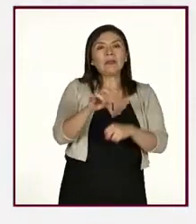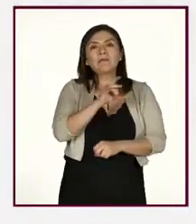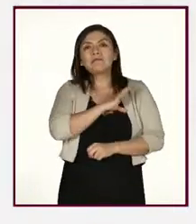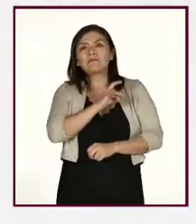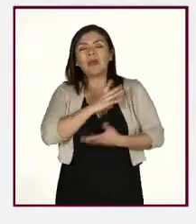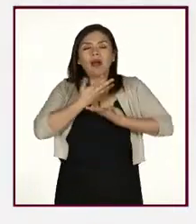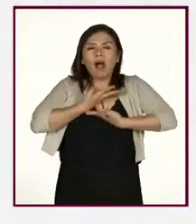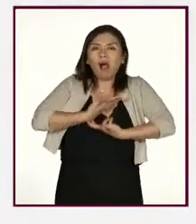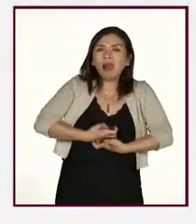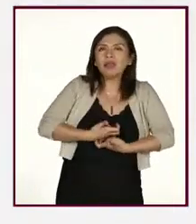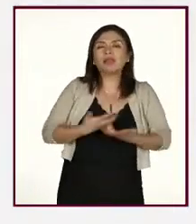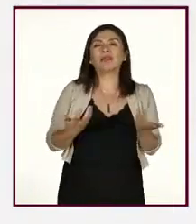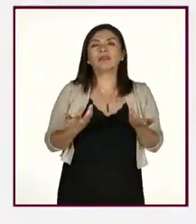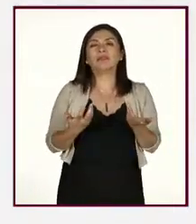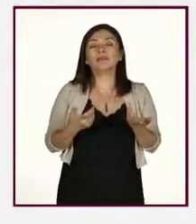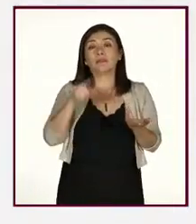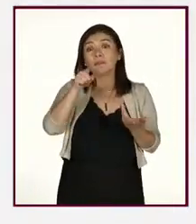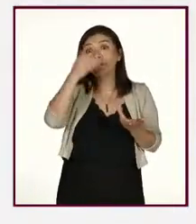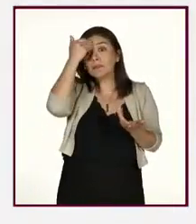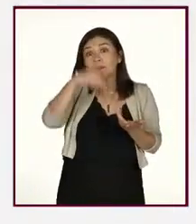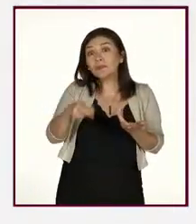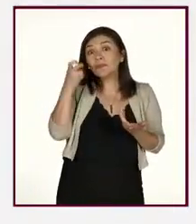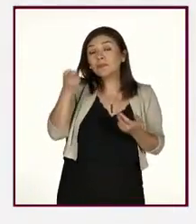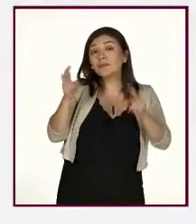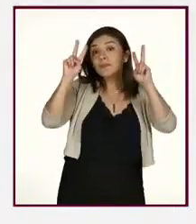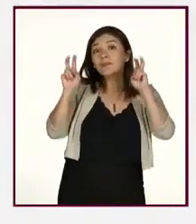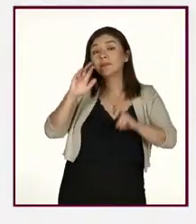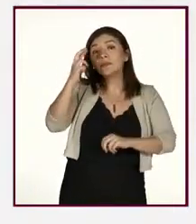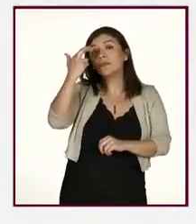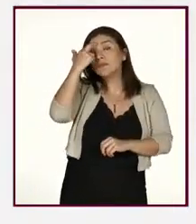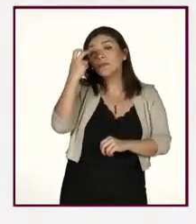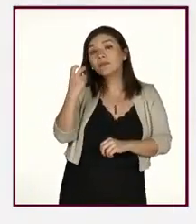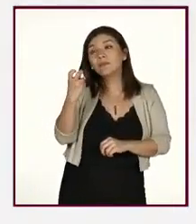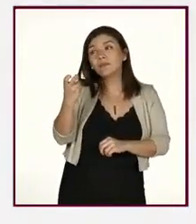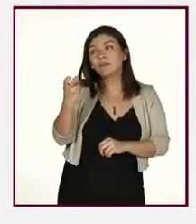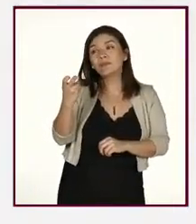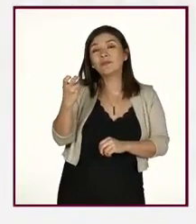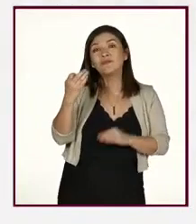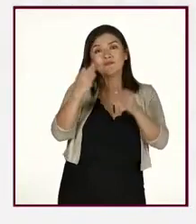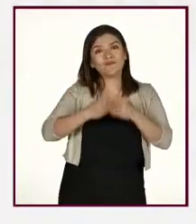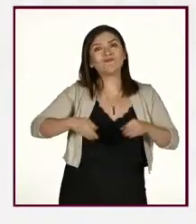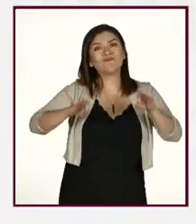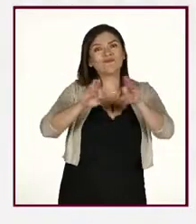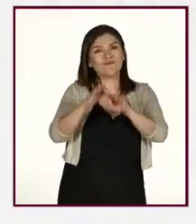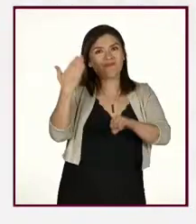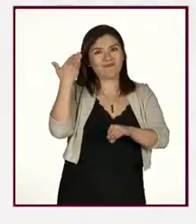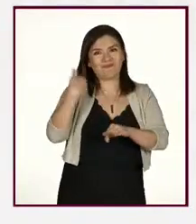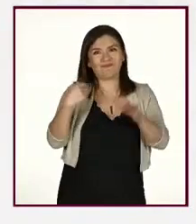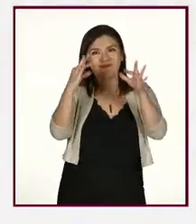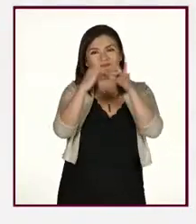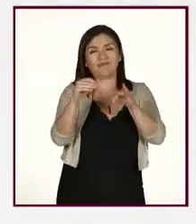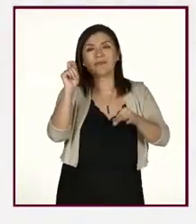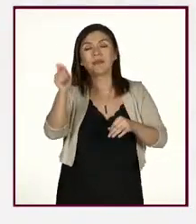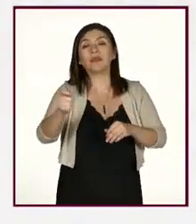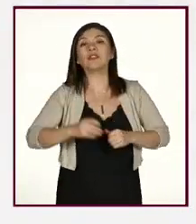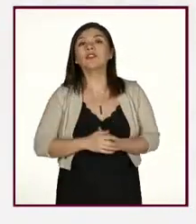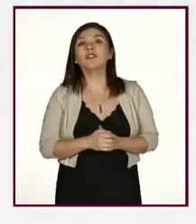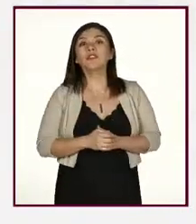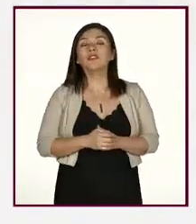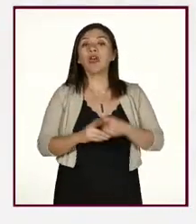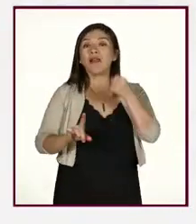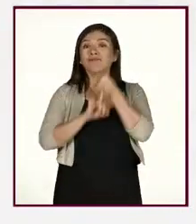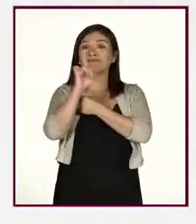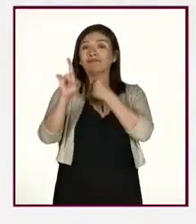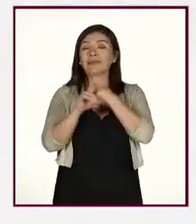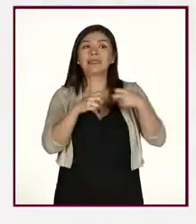depresión, y saber recordar este tema que ya les había, este punto, perdón, que ya había comentado, de que el trastorno